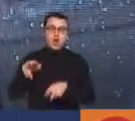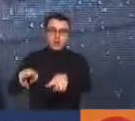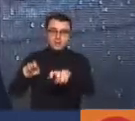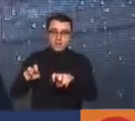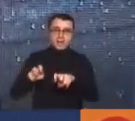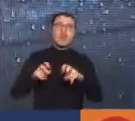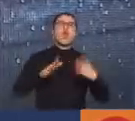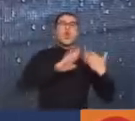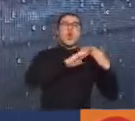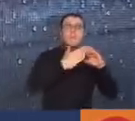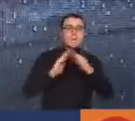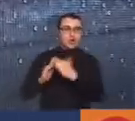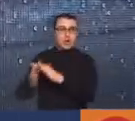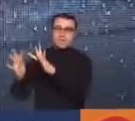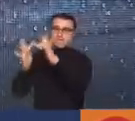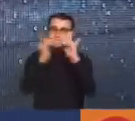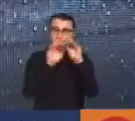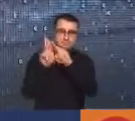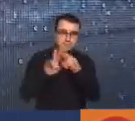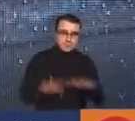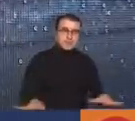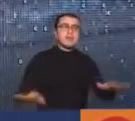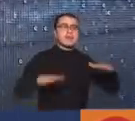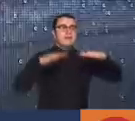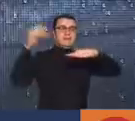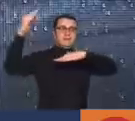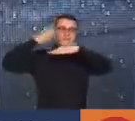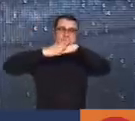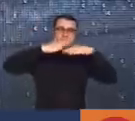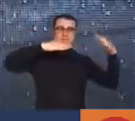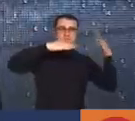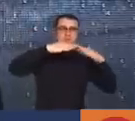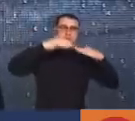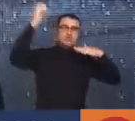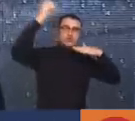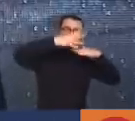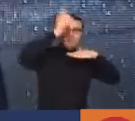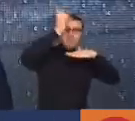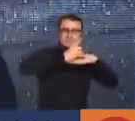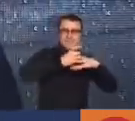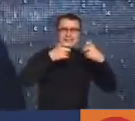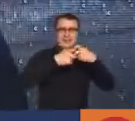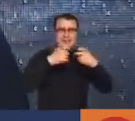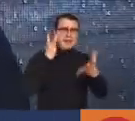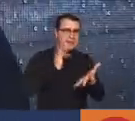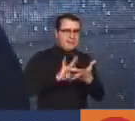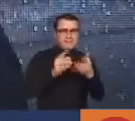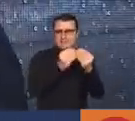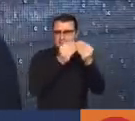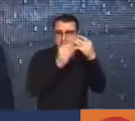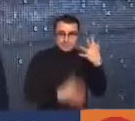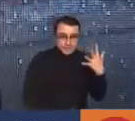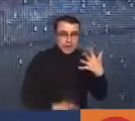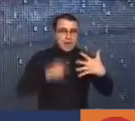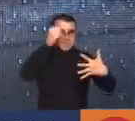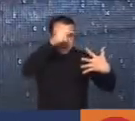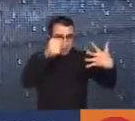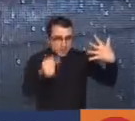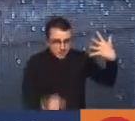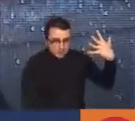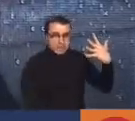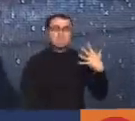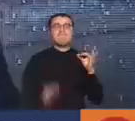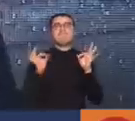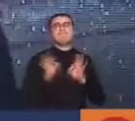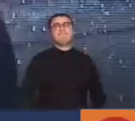de conectividad, paneles solares, energías limpias, etcétera. Esos son, digamos, los